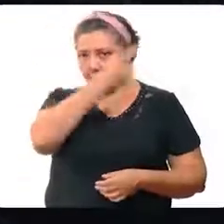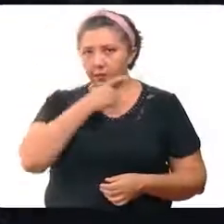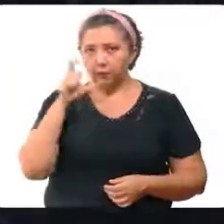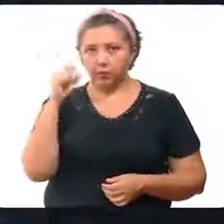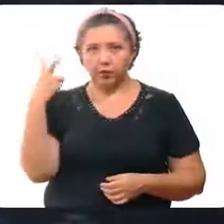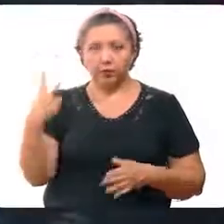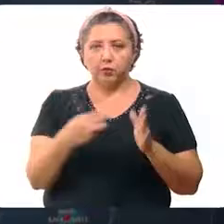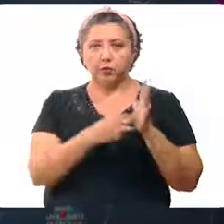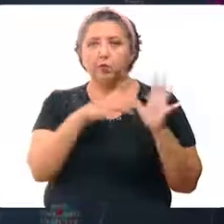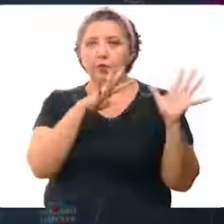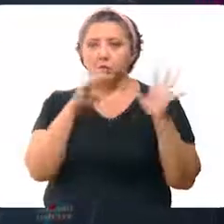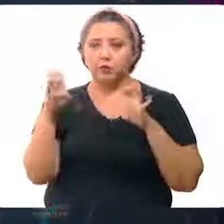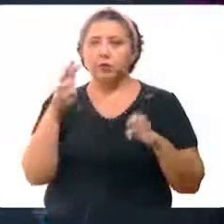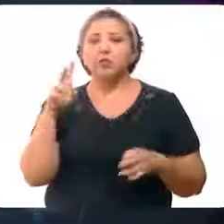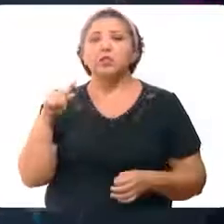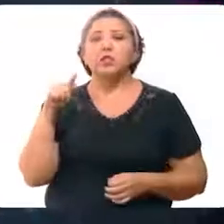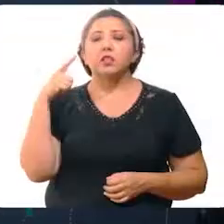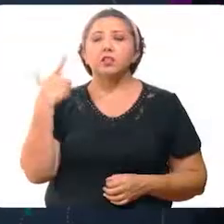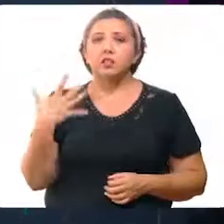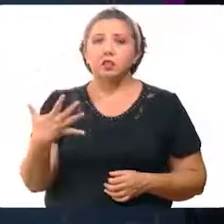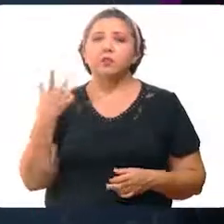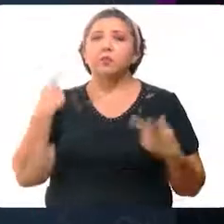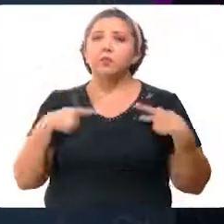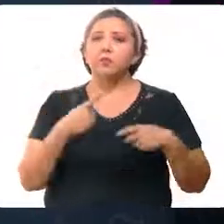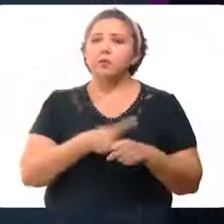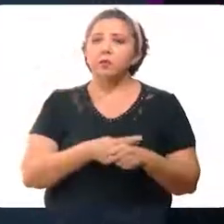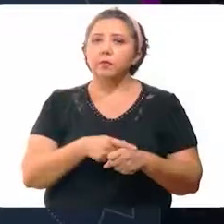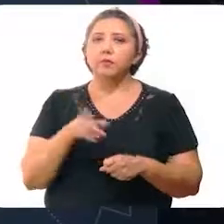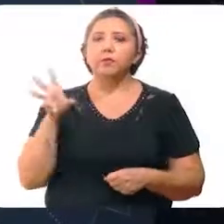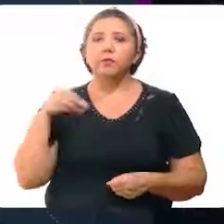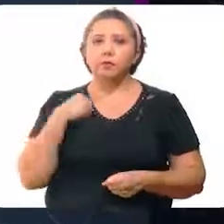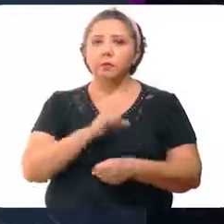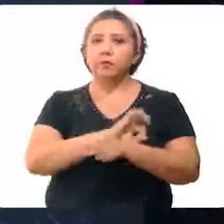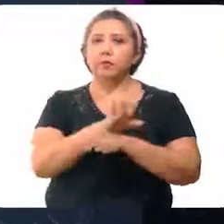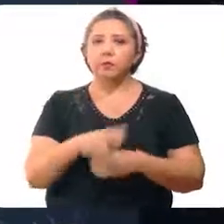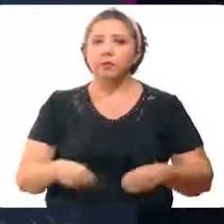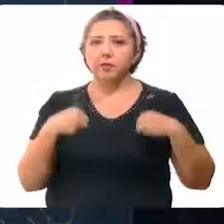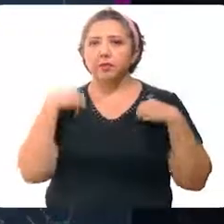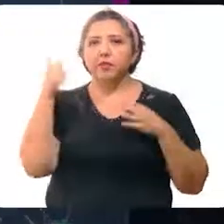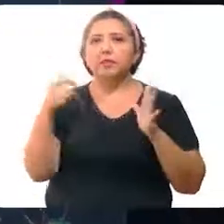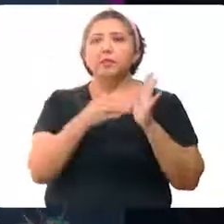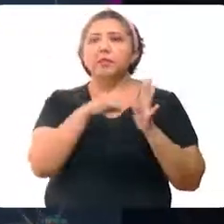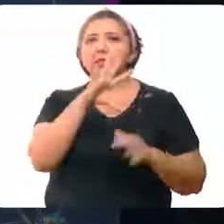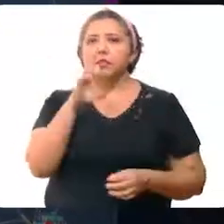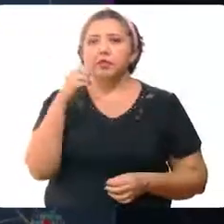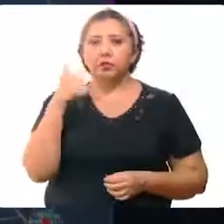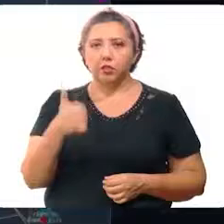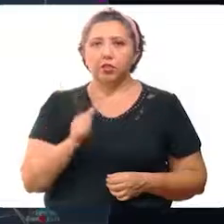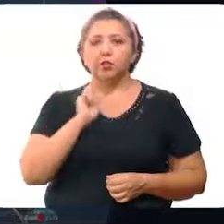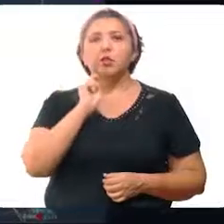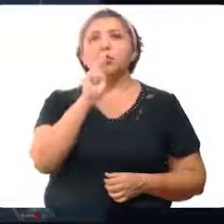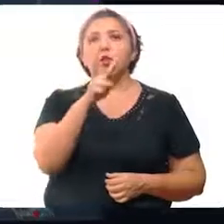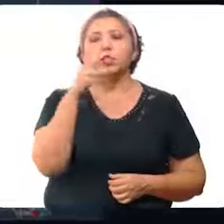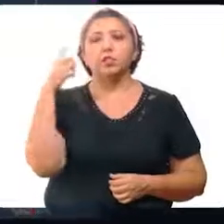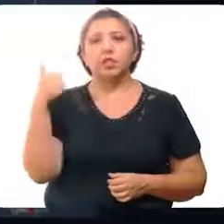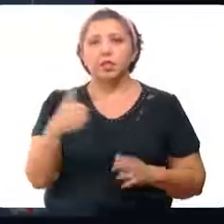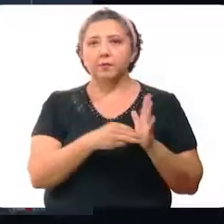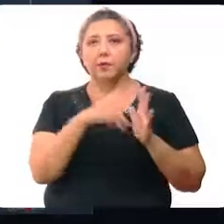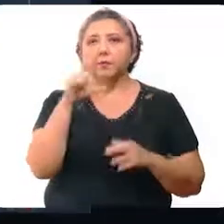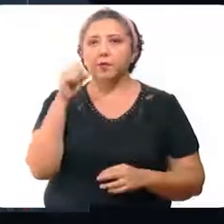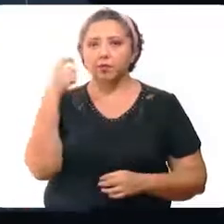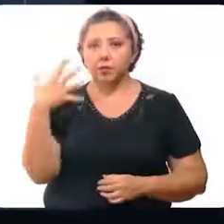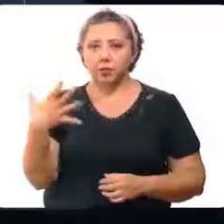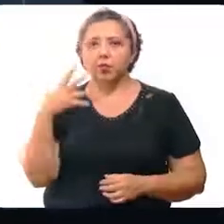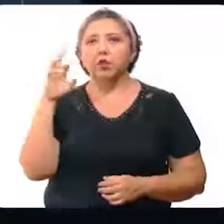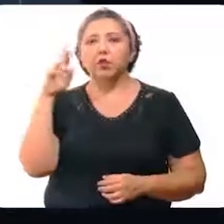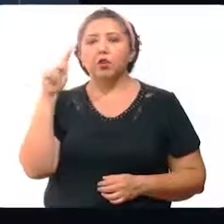diagnosticado 22.975 personas contagiadas de coronavirus, los cuales viven 6.506 en la zona norte, 6.025